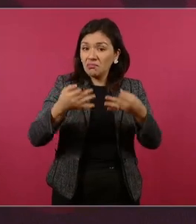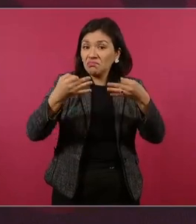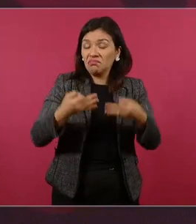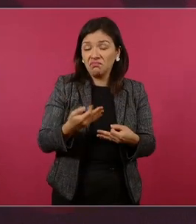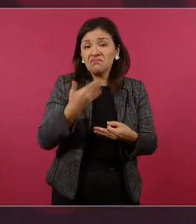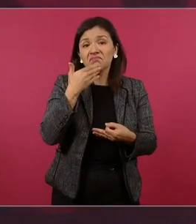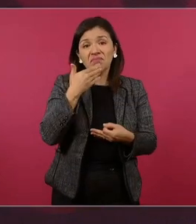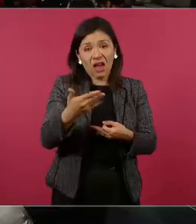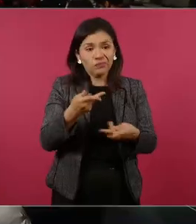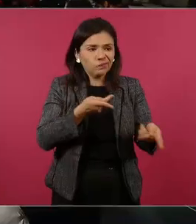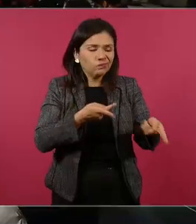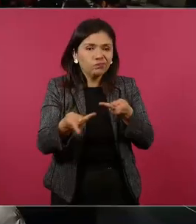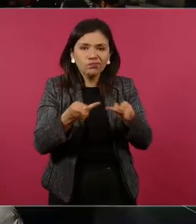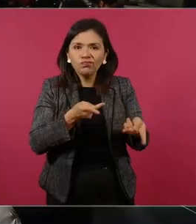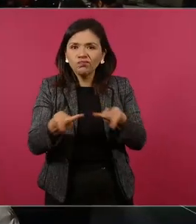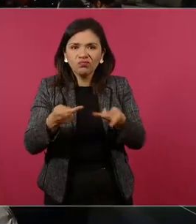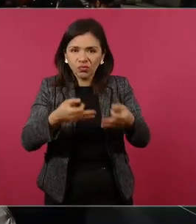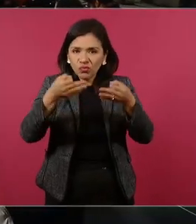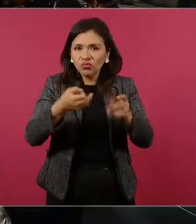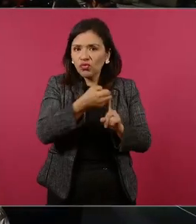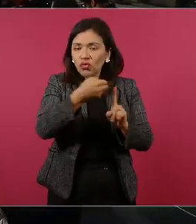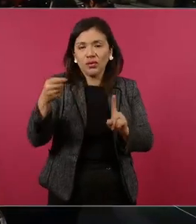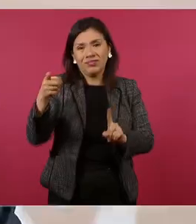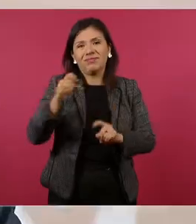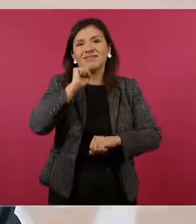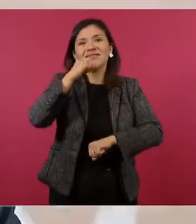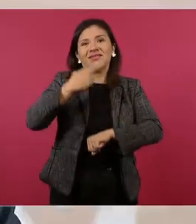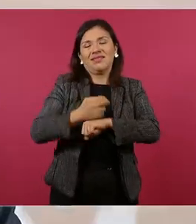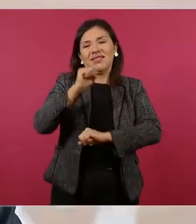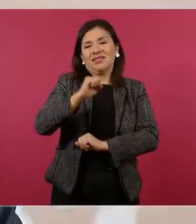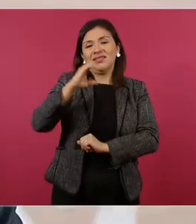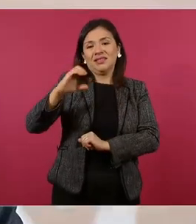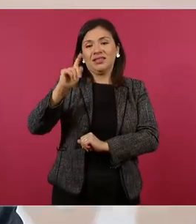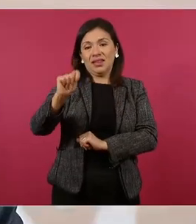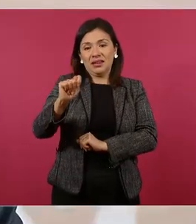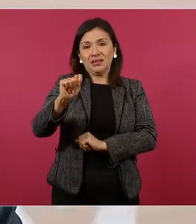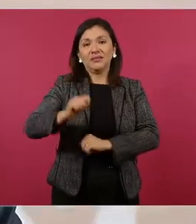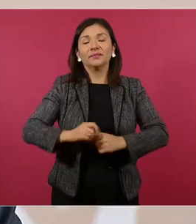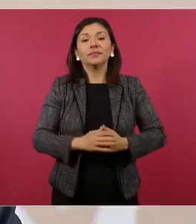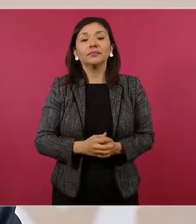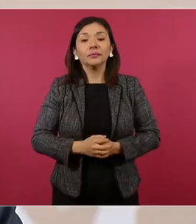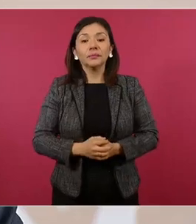primer orden en la Secretaría de Comunicaciones